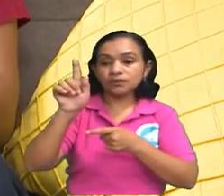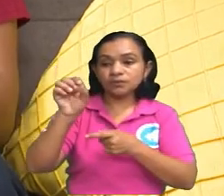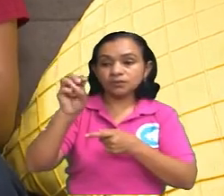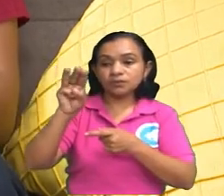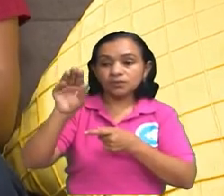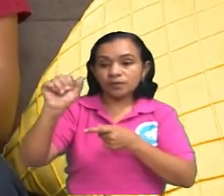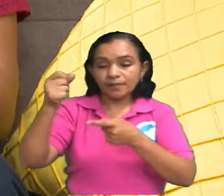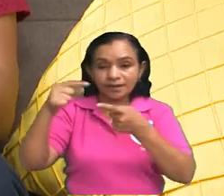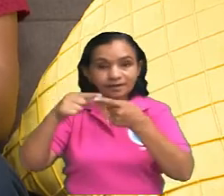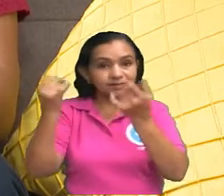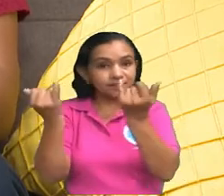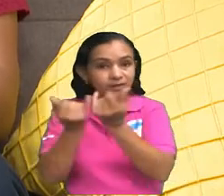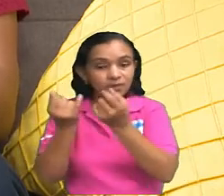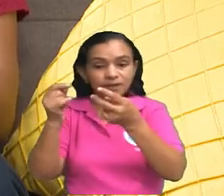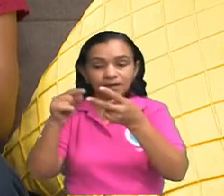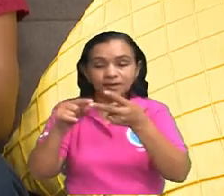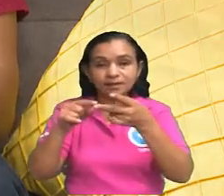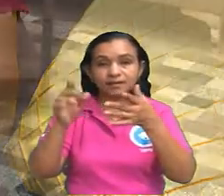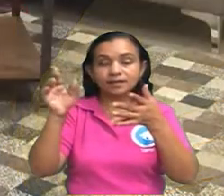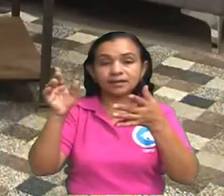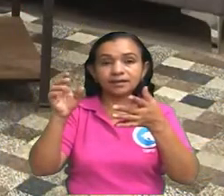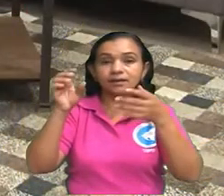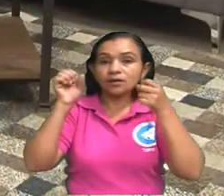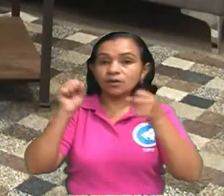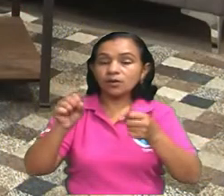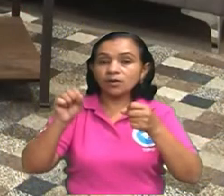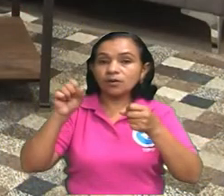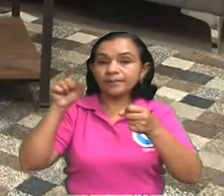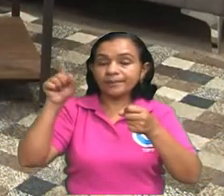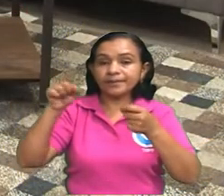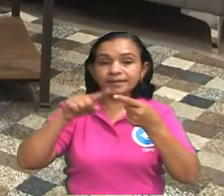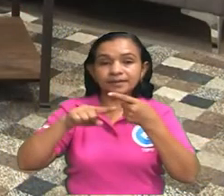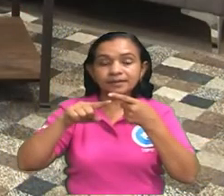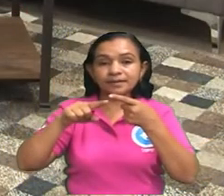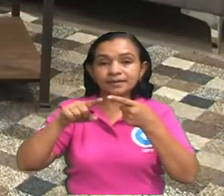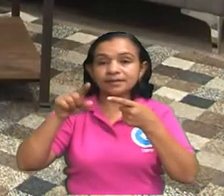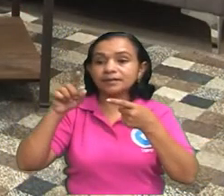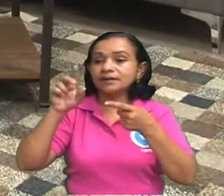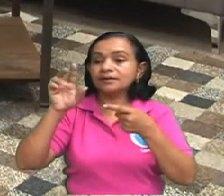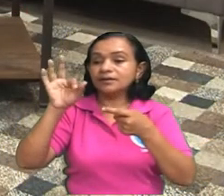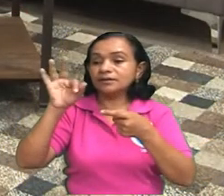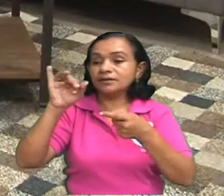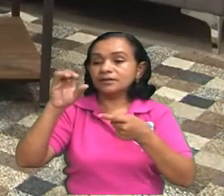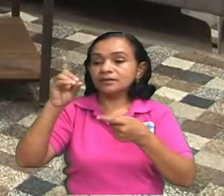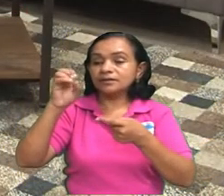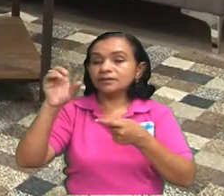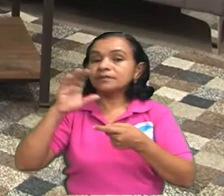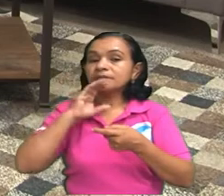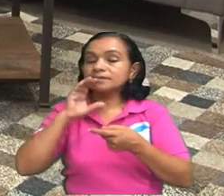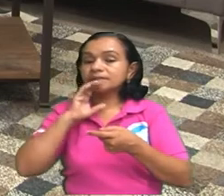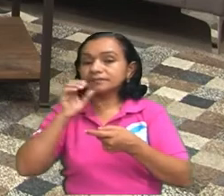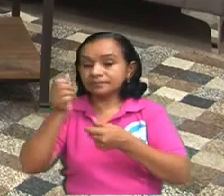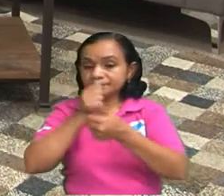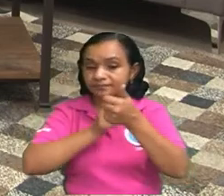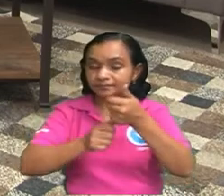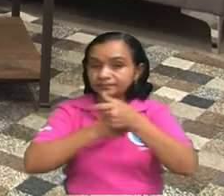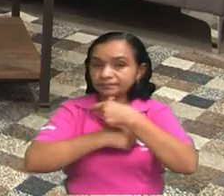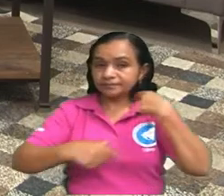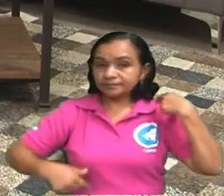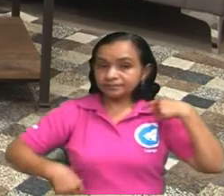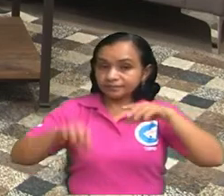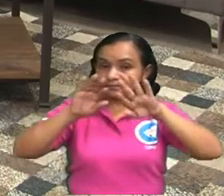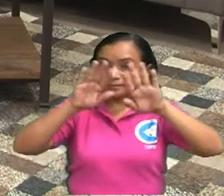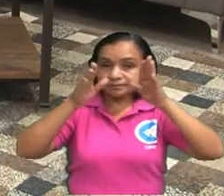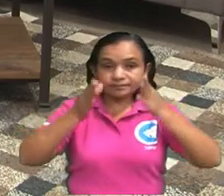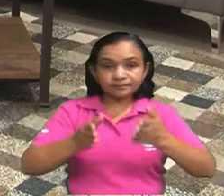Ruz. Con nosotros la compañera Maritza Espinales, quien es diputada ante la Asamblea Nacional y también primer vicepresidenta de este Poder del Estado. Compañera,